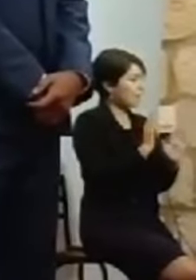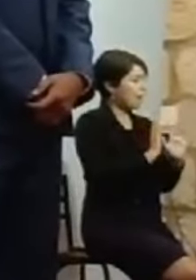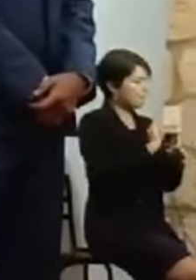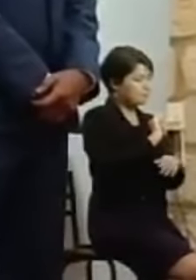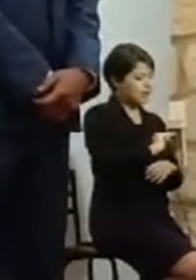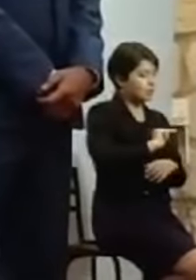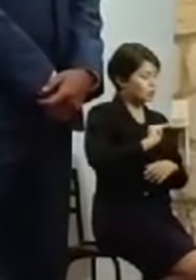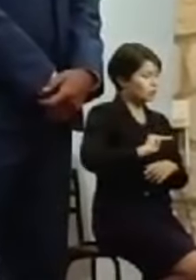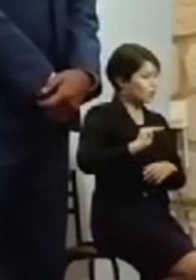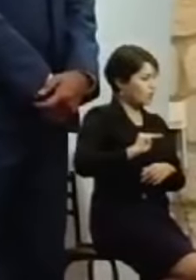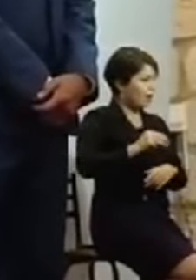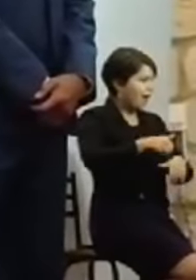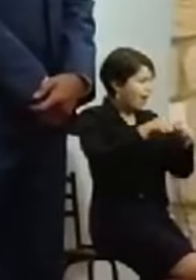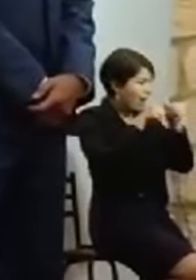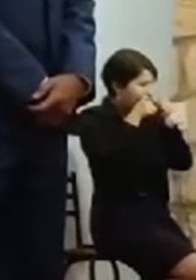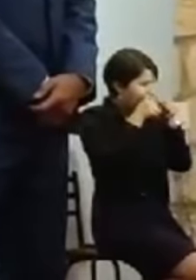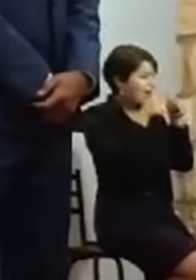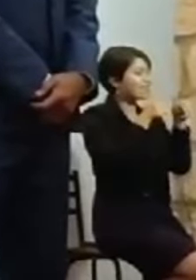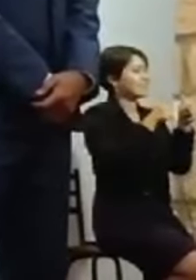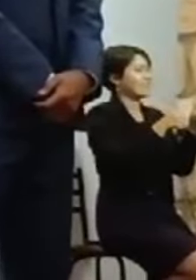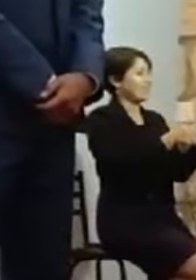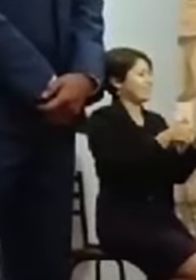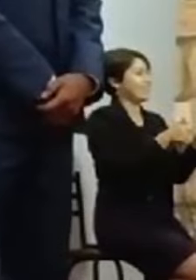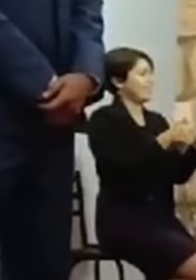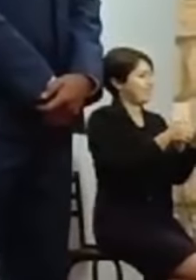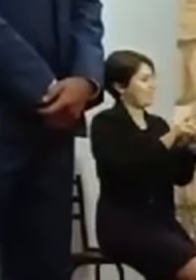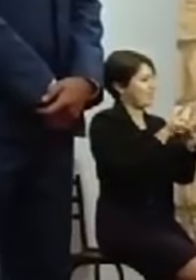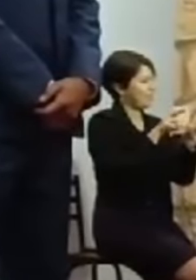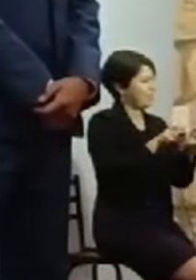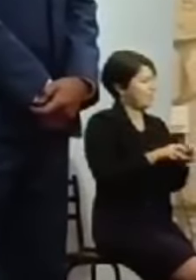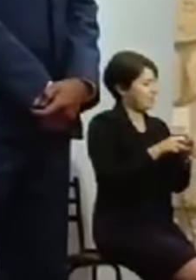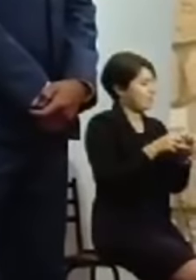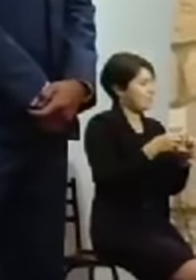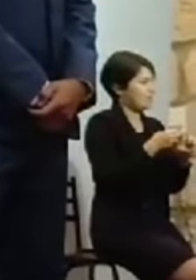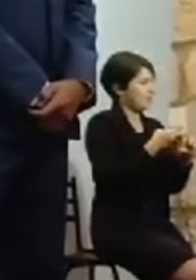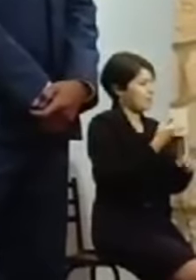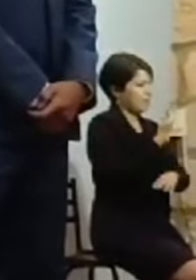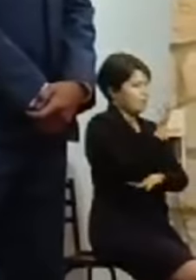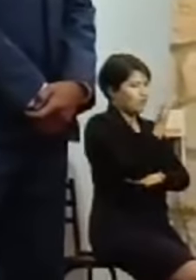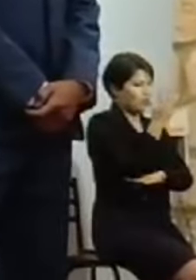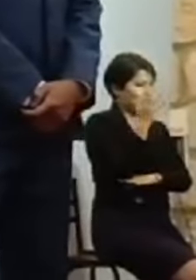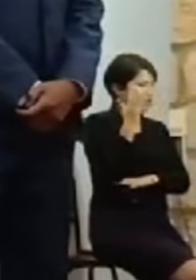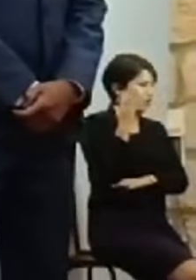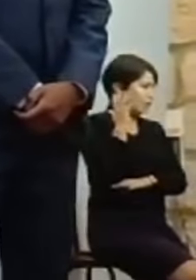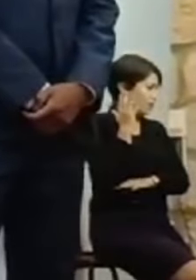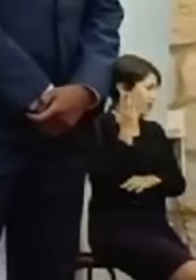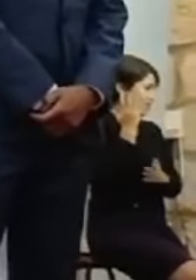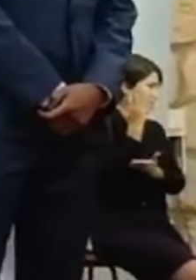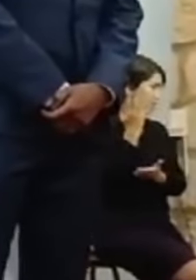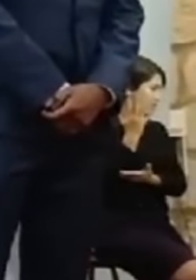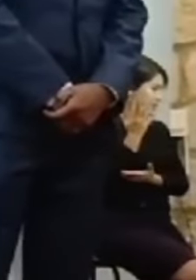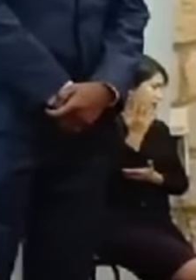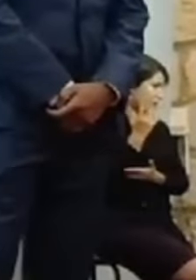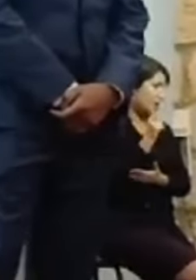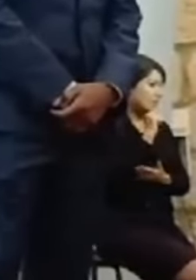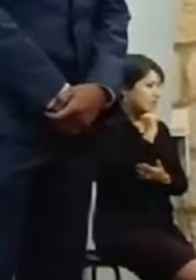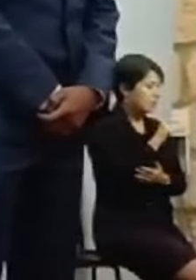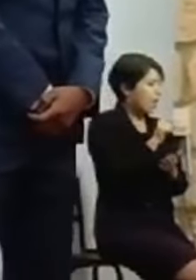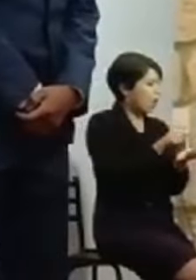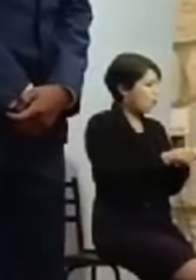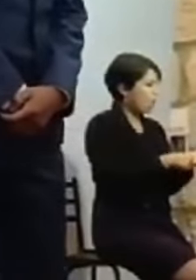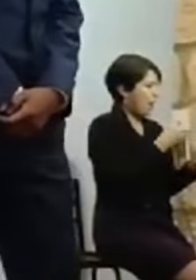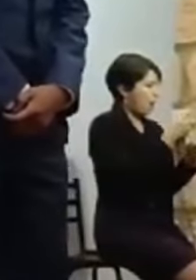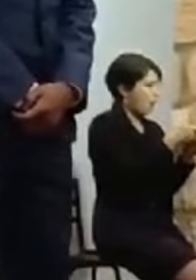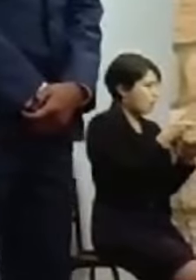será omis en materia de deforestación del aguacate y vamos a seguir luego con las berris porque también No no